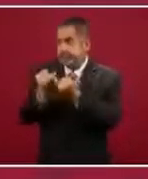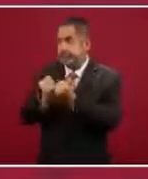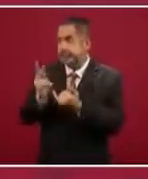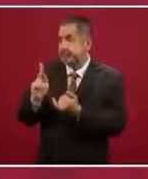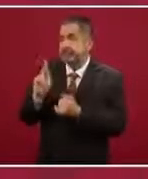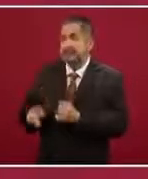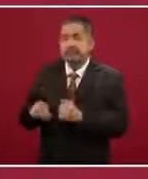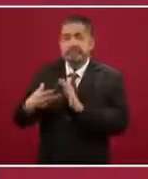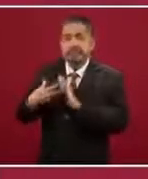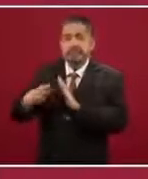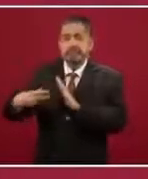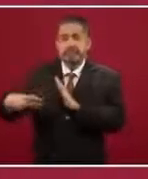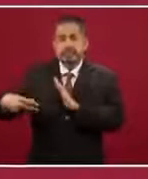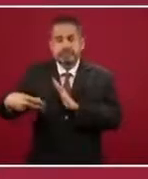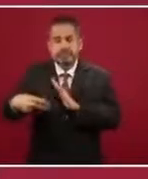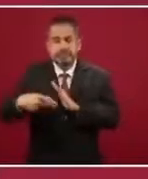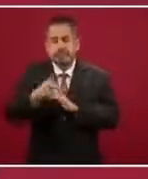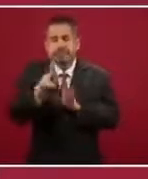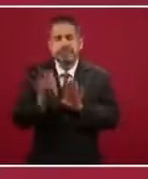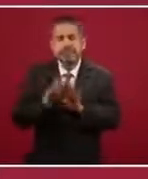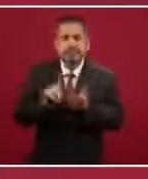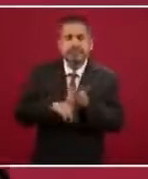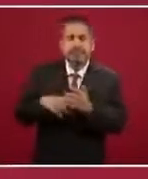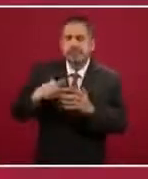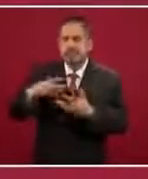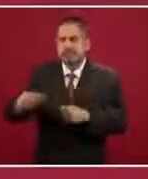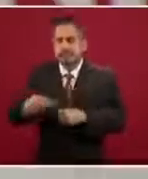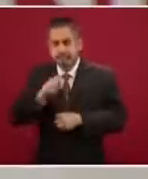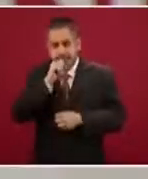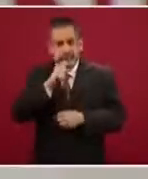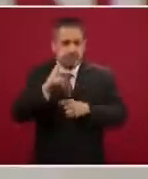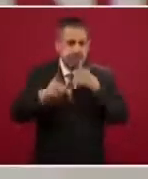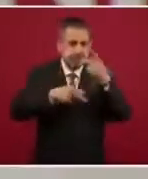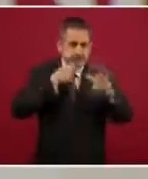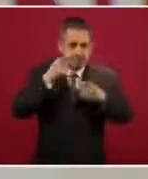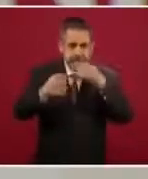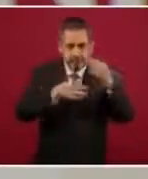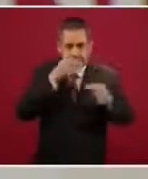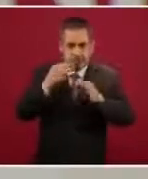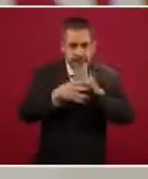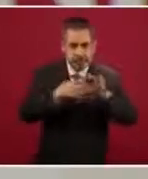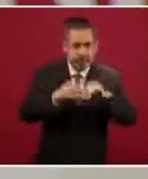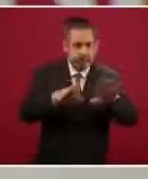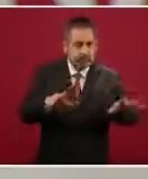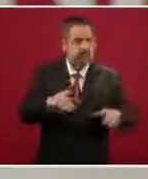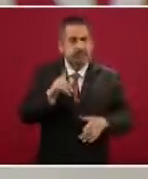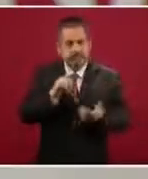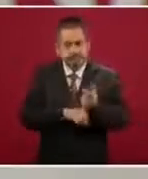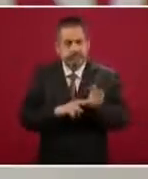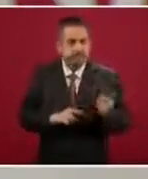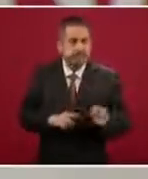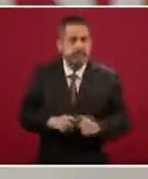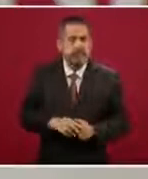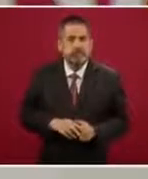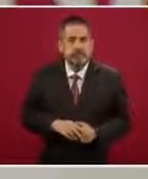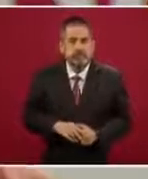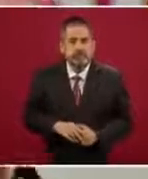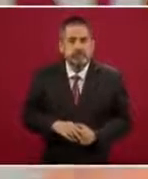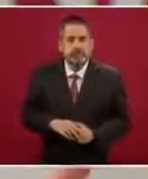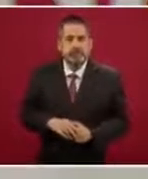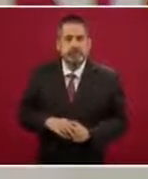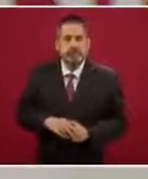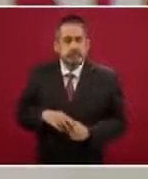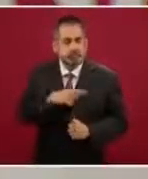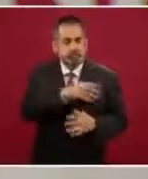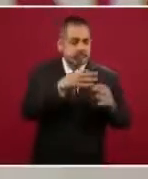enfermedades infecciosas, solo que por otras vías. Y una de las vías son los medios de comunicación públicos, ya